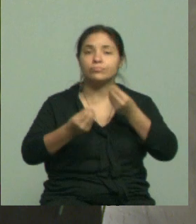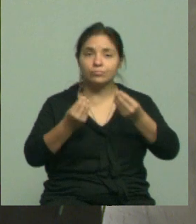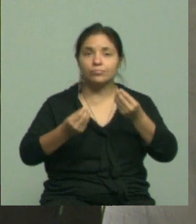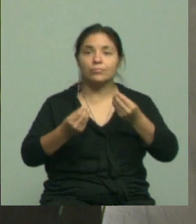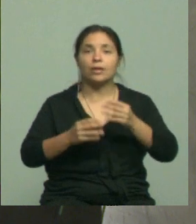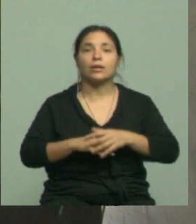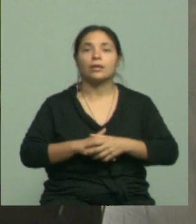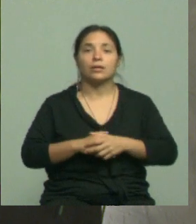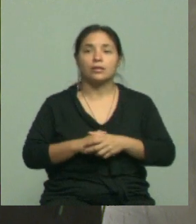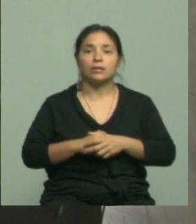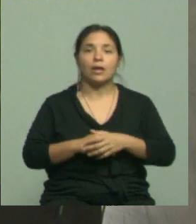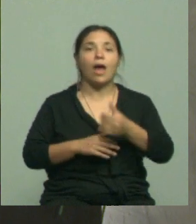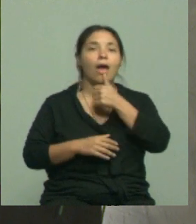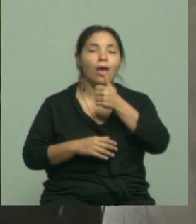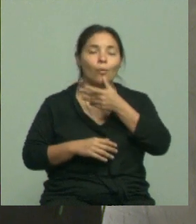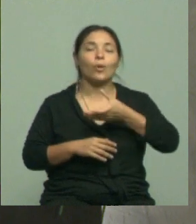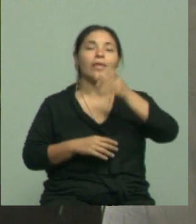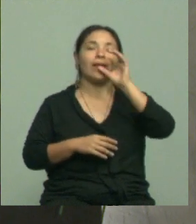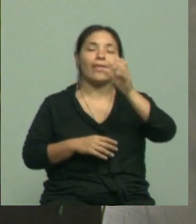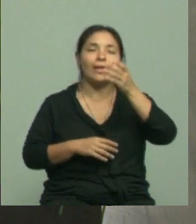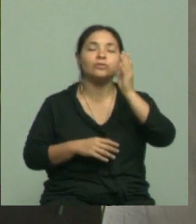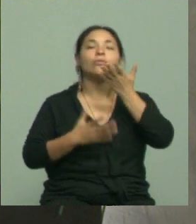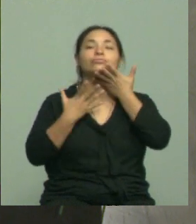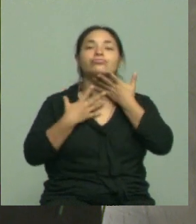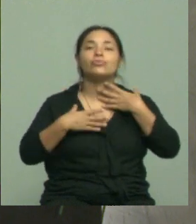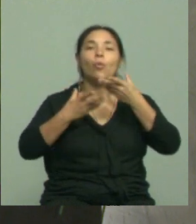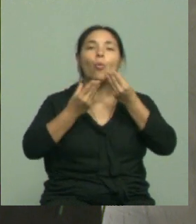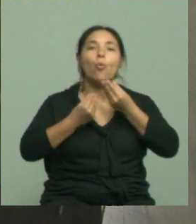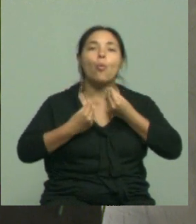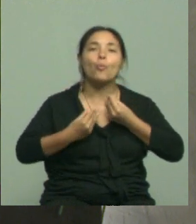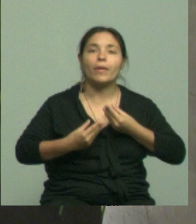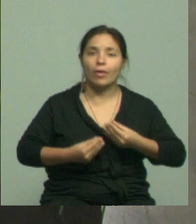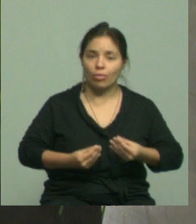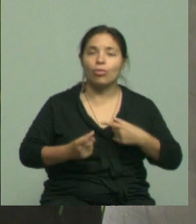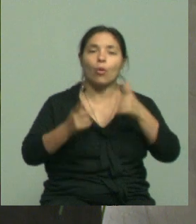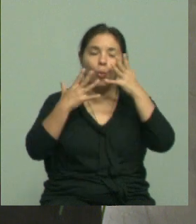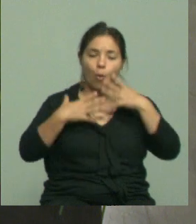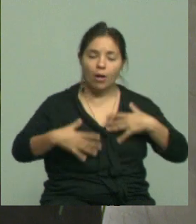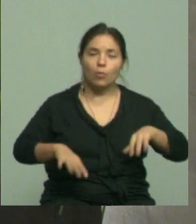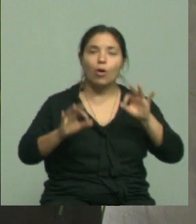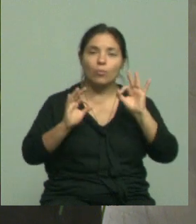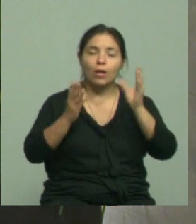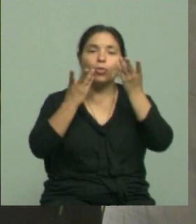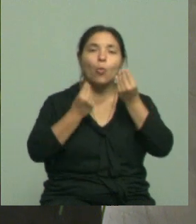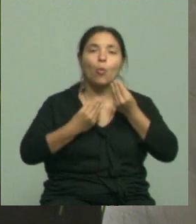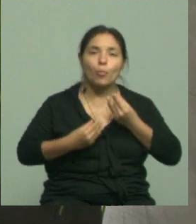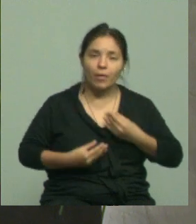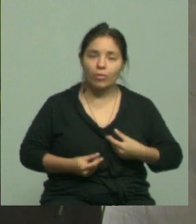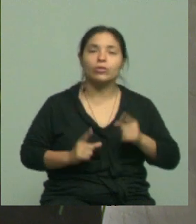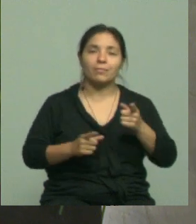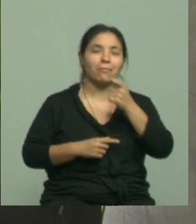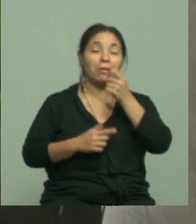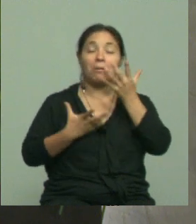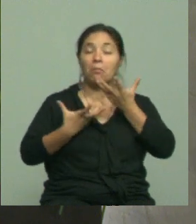irrigación, digamos, la hidratación a nivel de mucosa, a nivel del cuerpo en general y de la mucosa de las vías aéreas